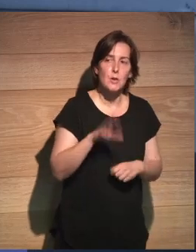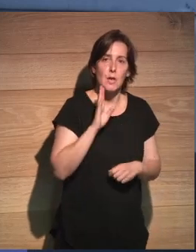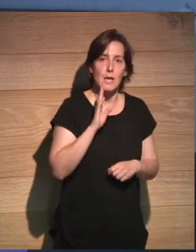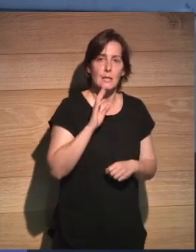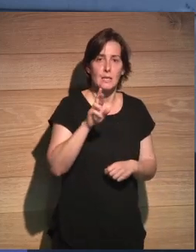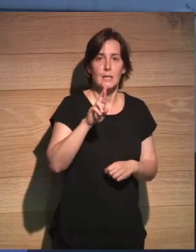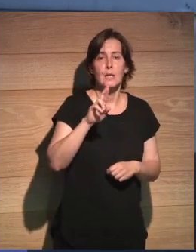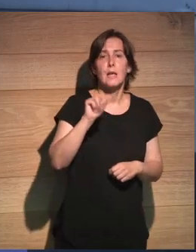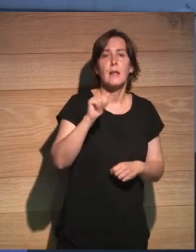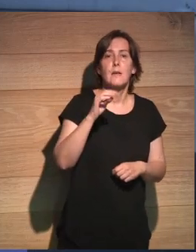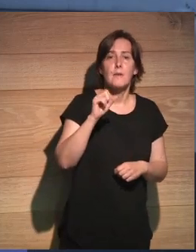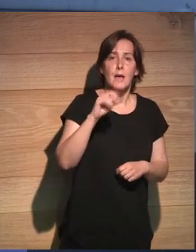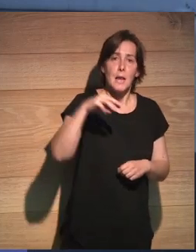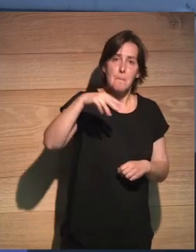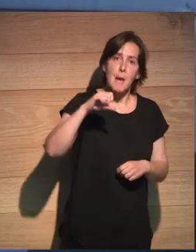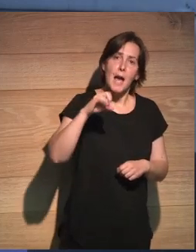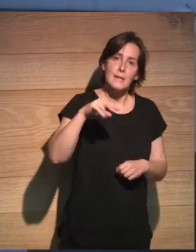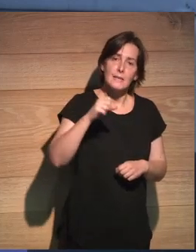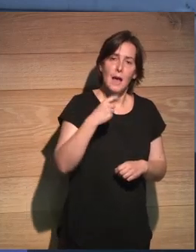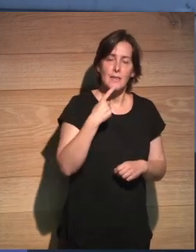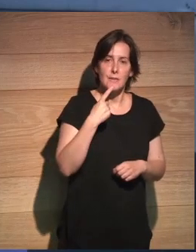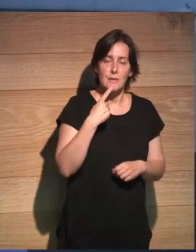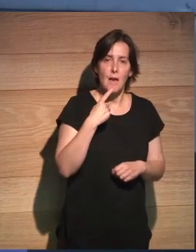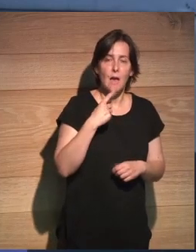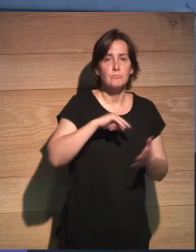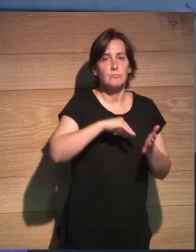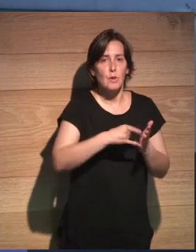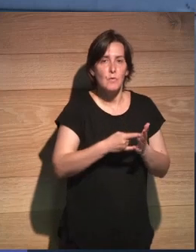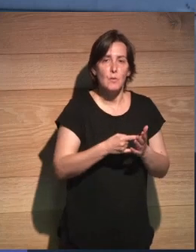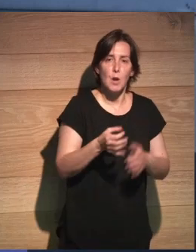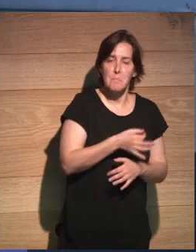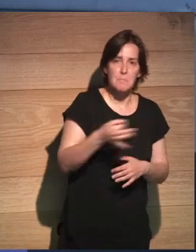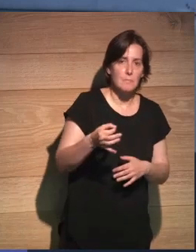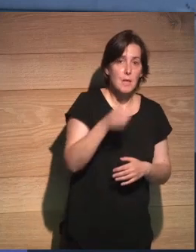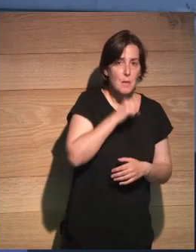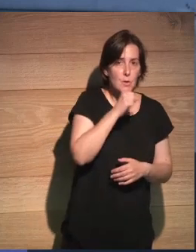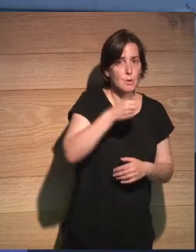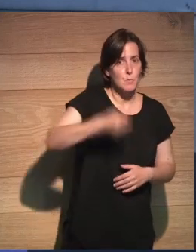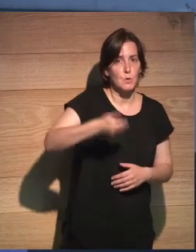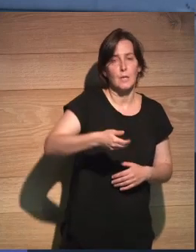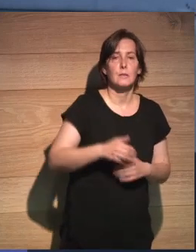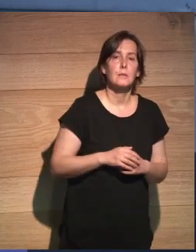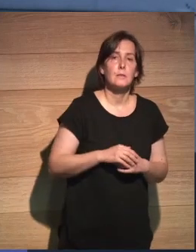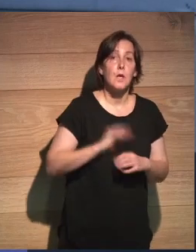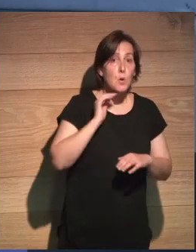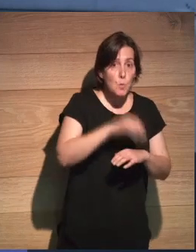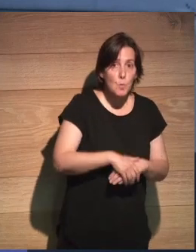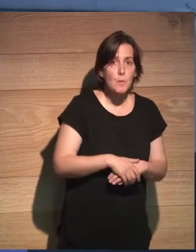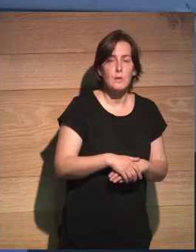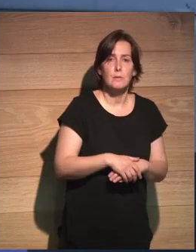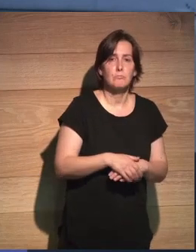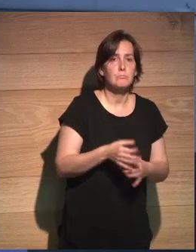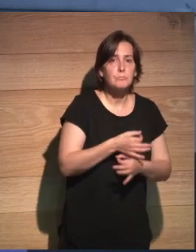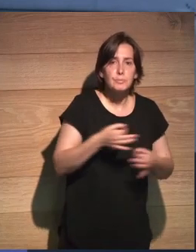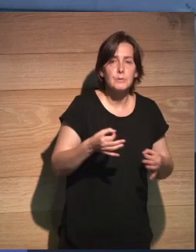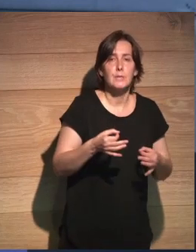Rafael Maynard, debe ser una fórmula precisa y preciosa, importante, y que creo que cumplí de una forma